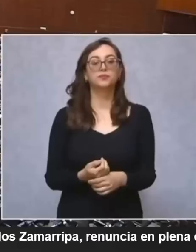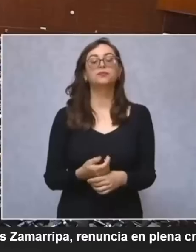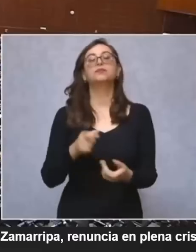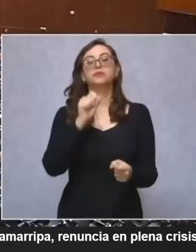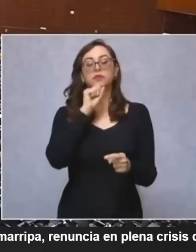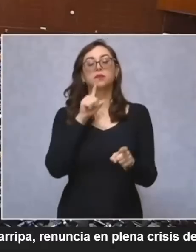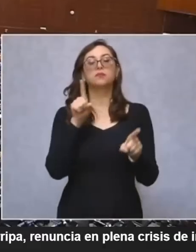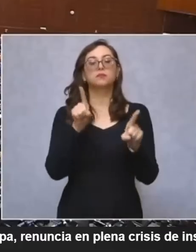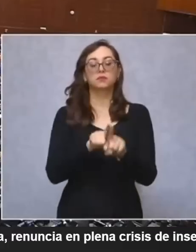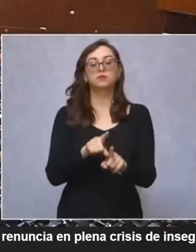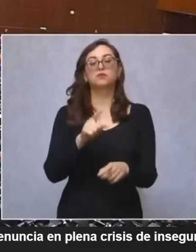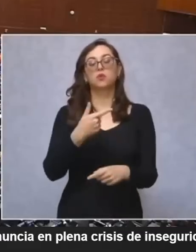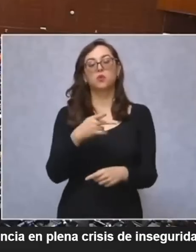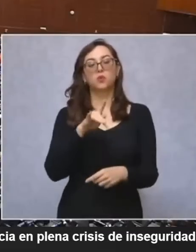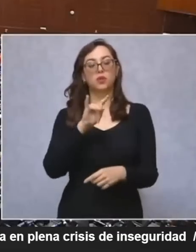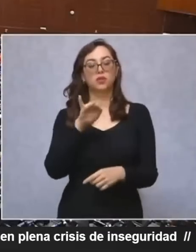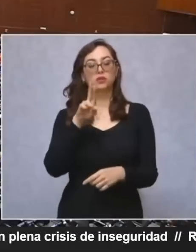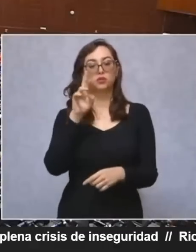Sylvine Buitrón,